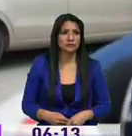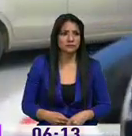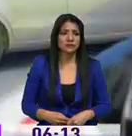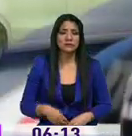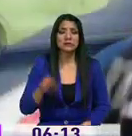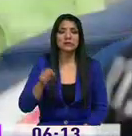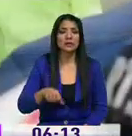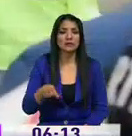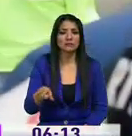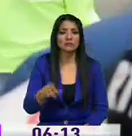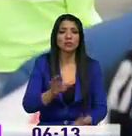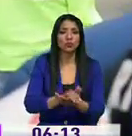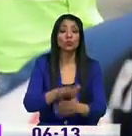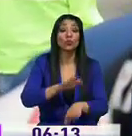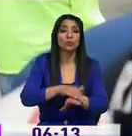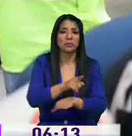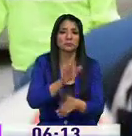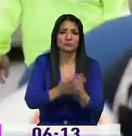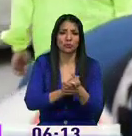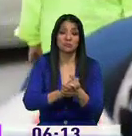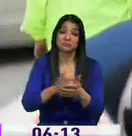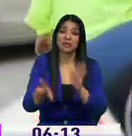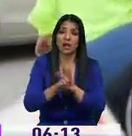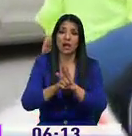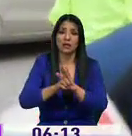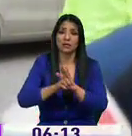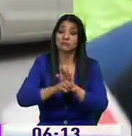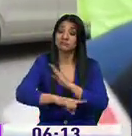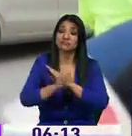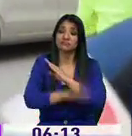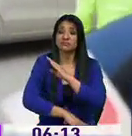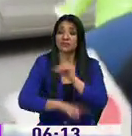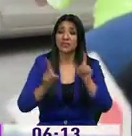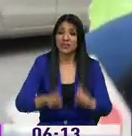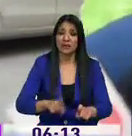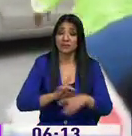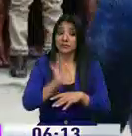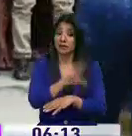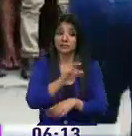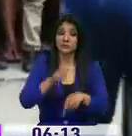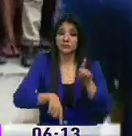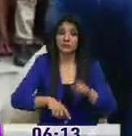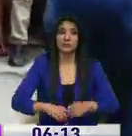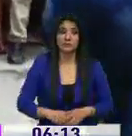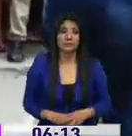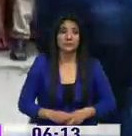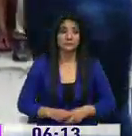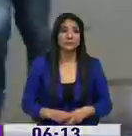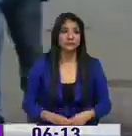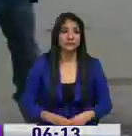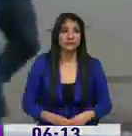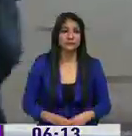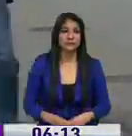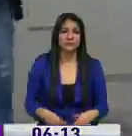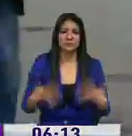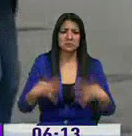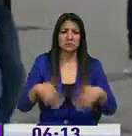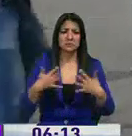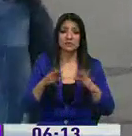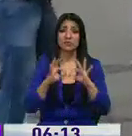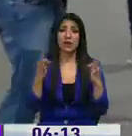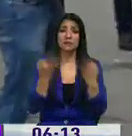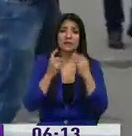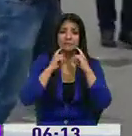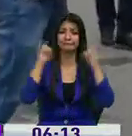de un permisible se actuará con todo el rigor de la ley en estos casos no pueden quedar en la actualidad en medio del dolor de sus seres queridos